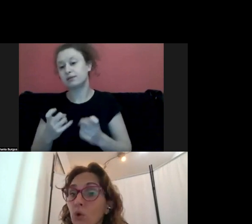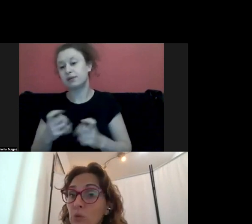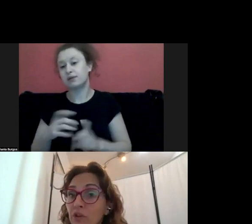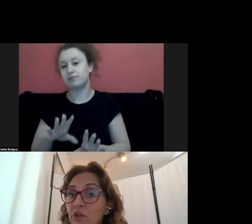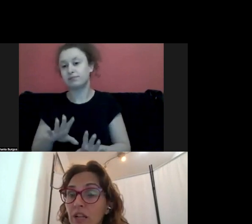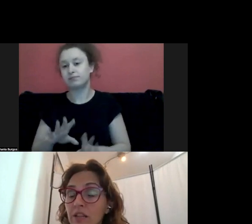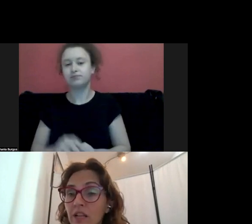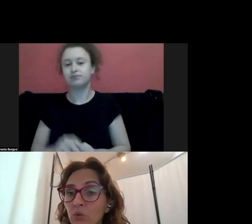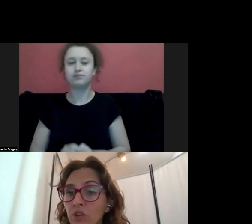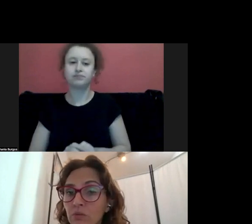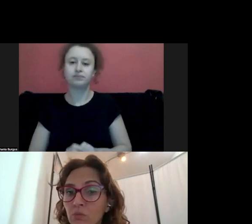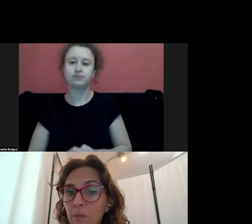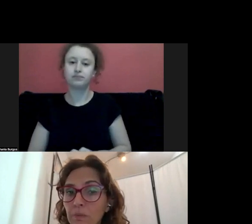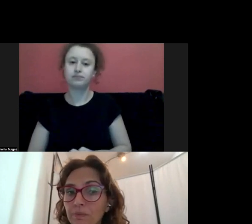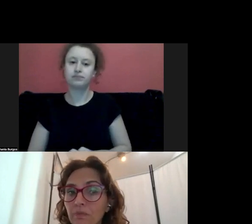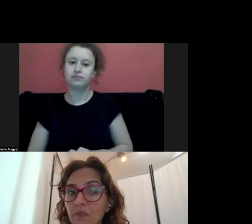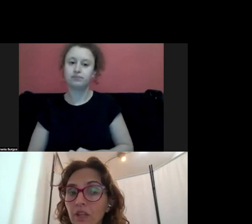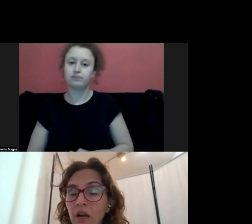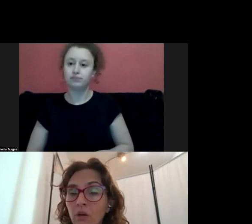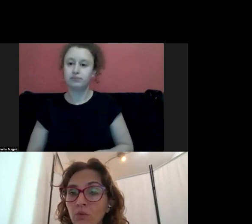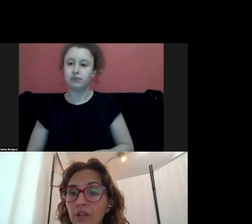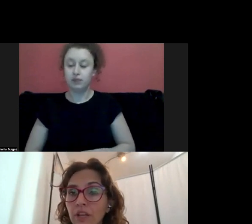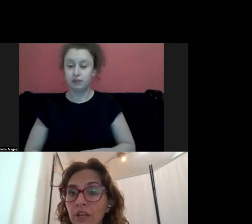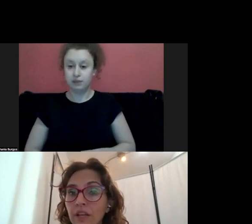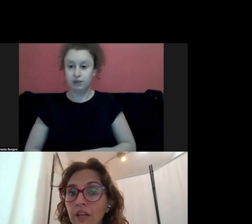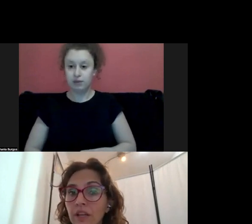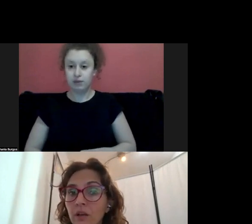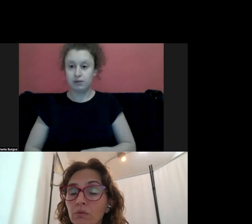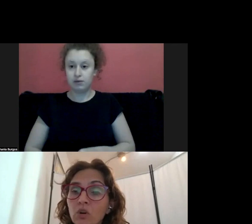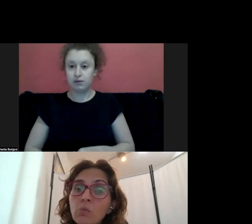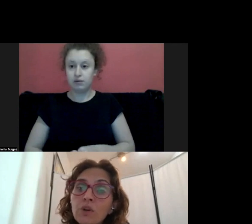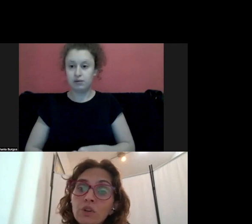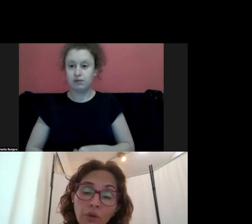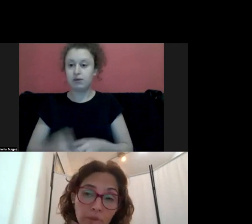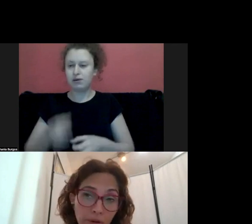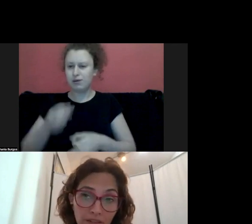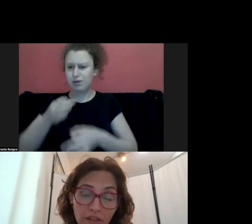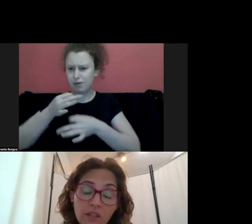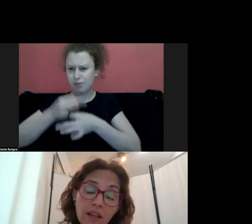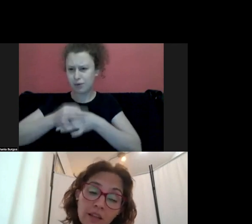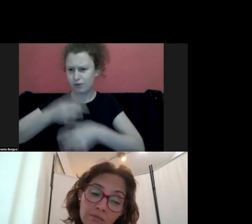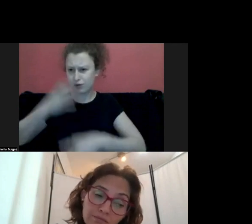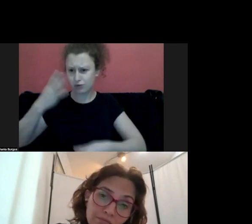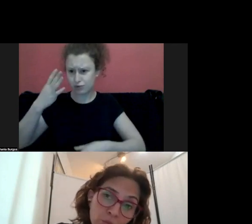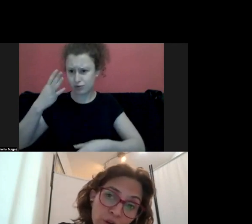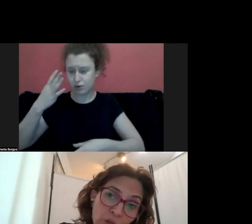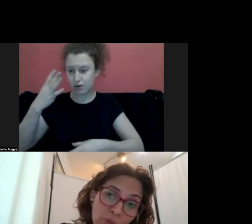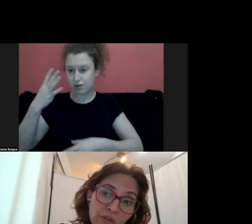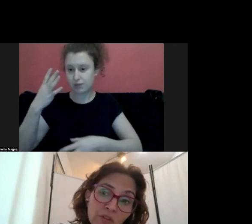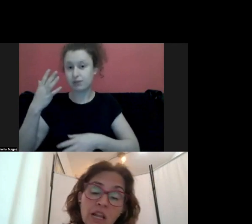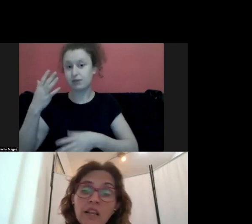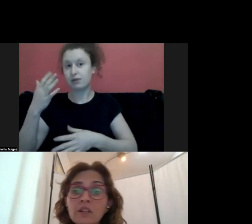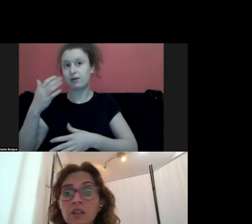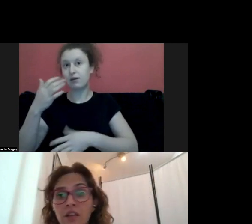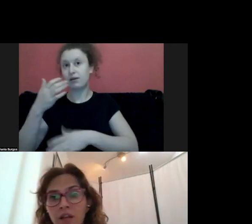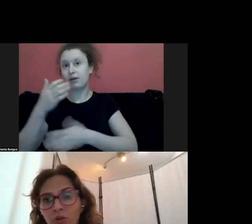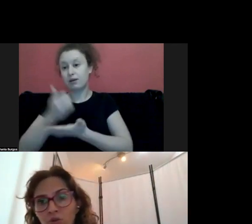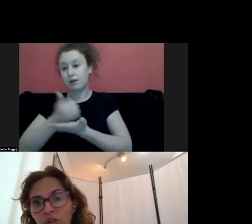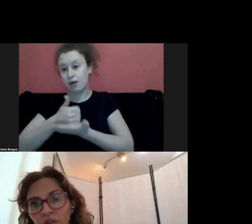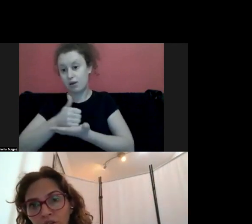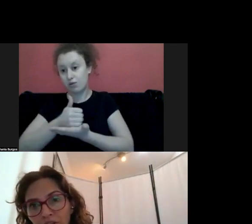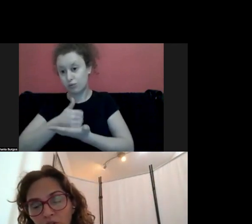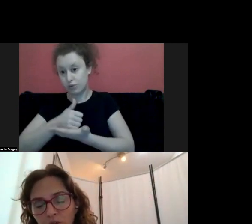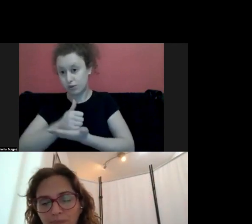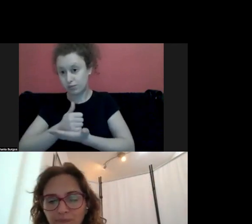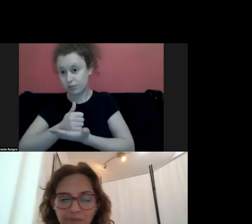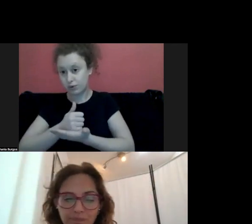Existen algunos profesionales del autismo, aunque como en todas partes hay buenos profesionales y hay otros